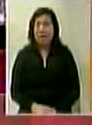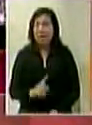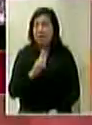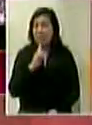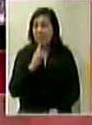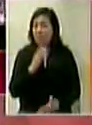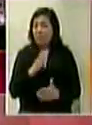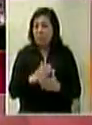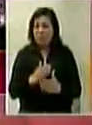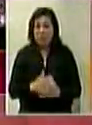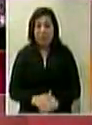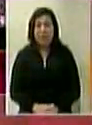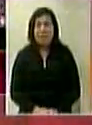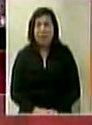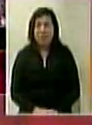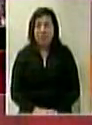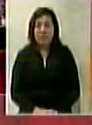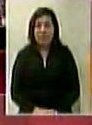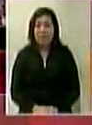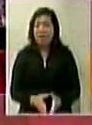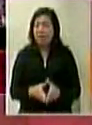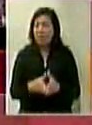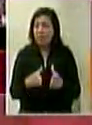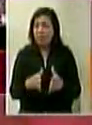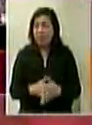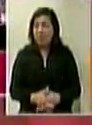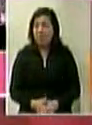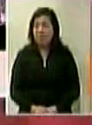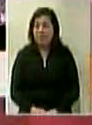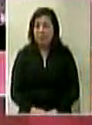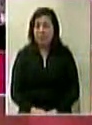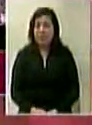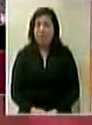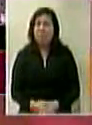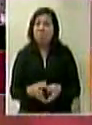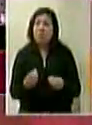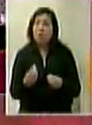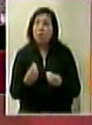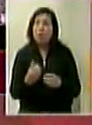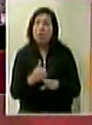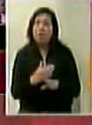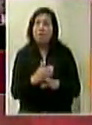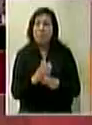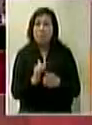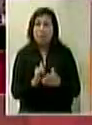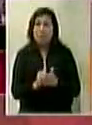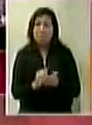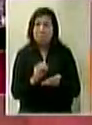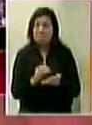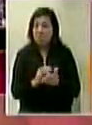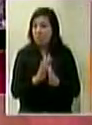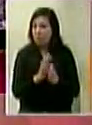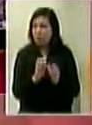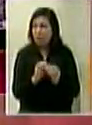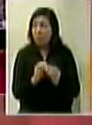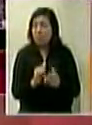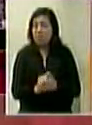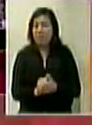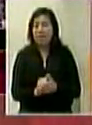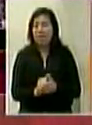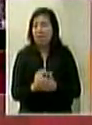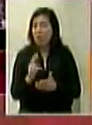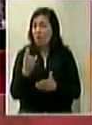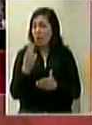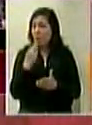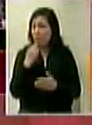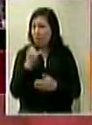estamos impidiendo que se realicen los grandes cambios que el Perú requiere. Porque una de las formas más concretas de destruir